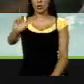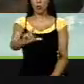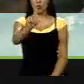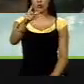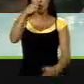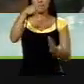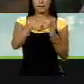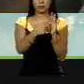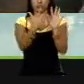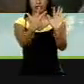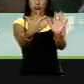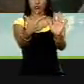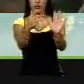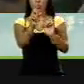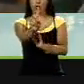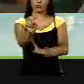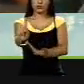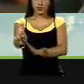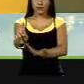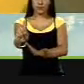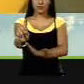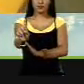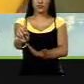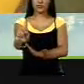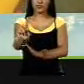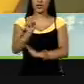hace 200 años,